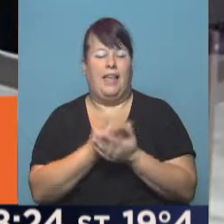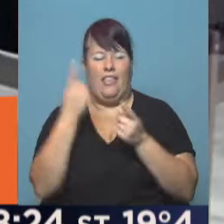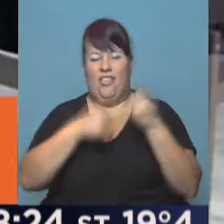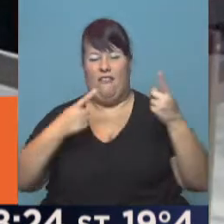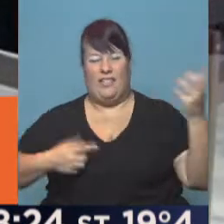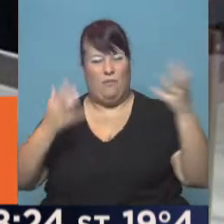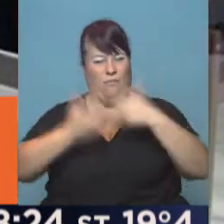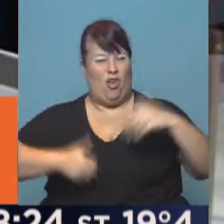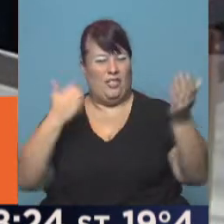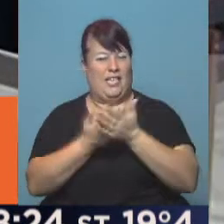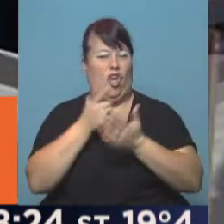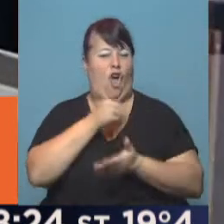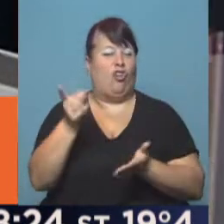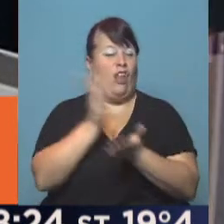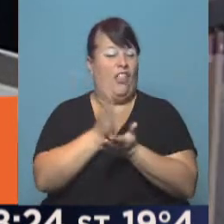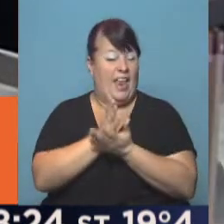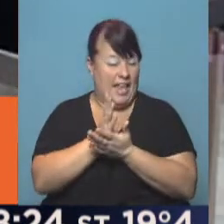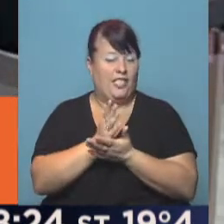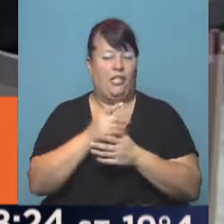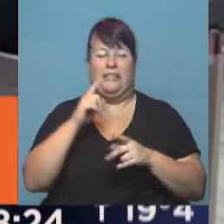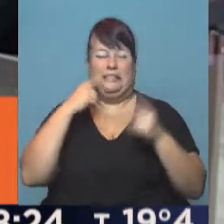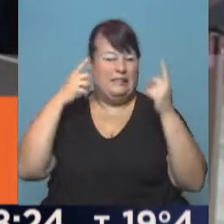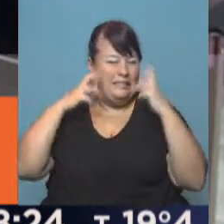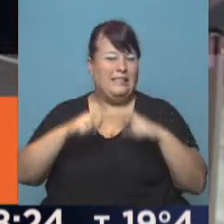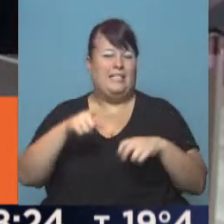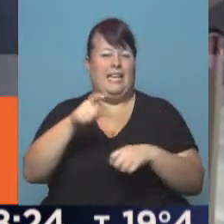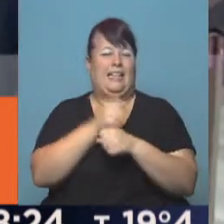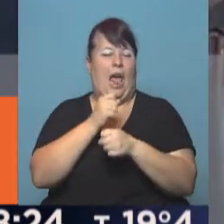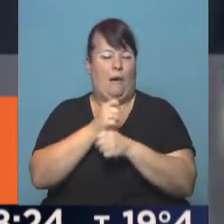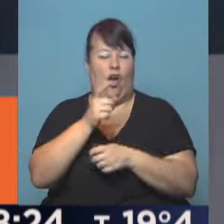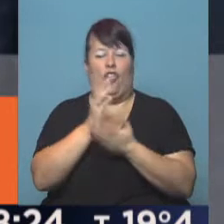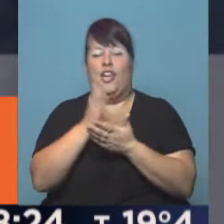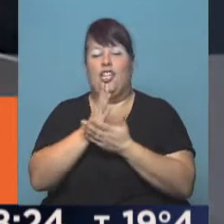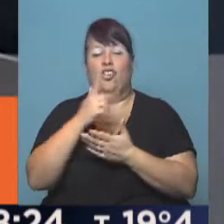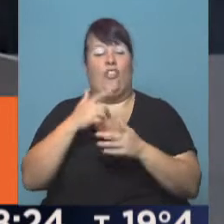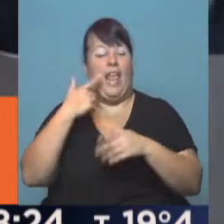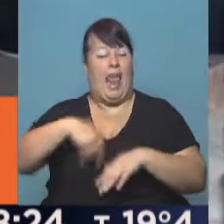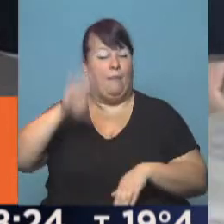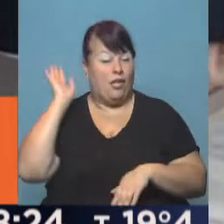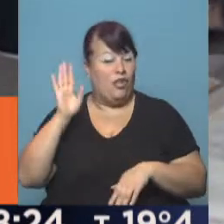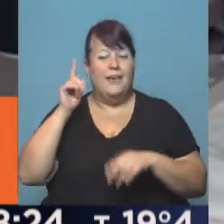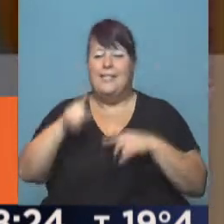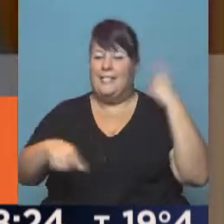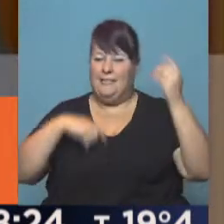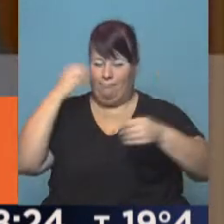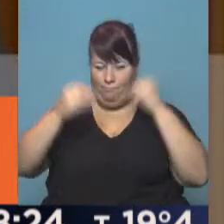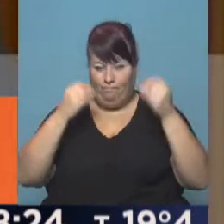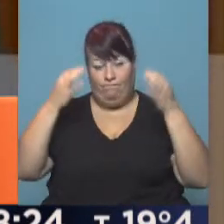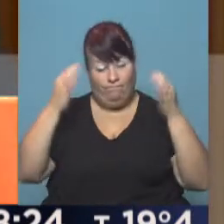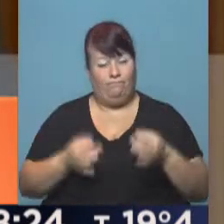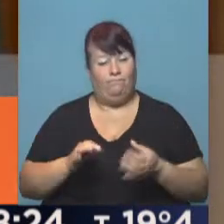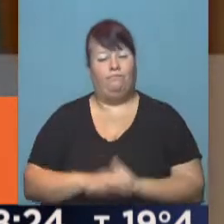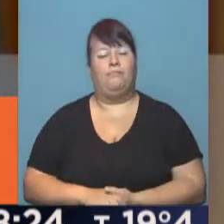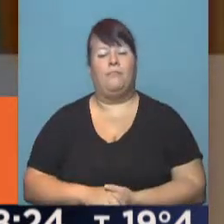de proyectos antiderecho que vienen a menoscabar el ejercicio de derechos de las grandes mayorías. Y eso es muy preocupante porque